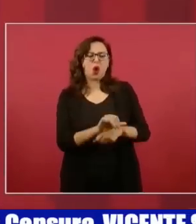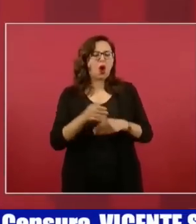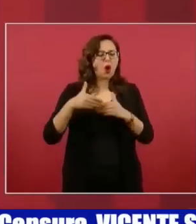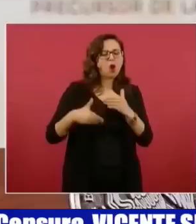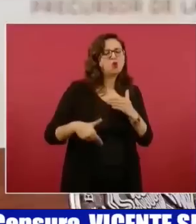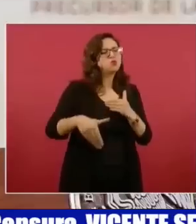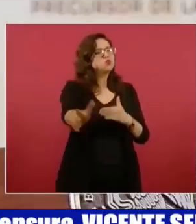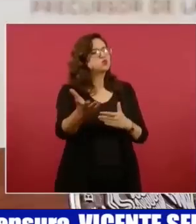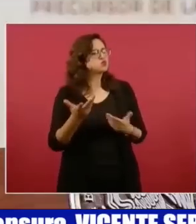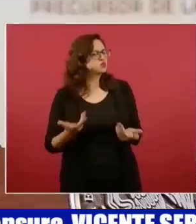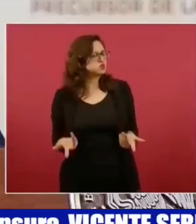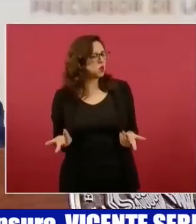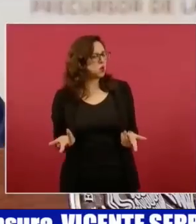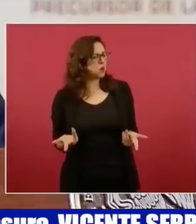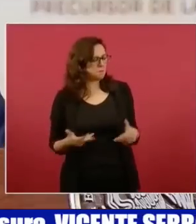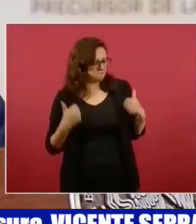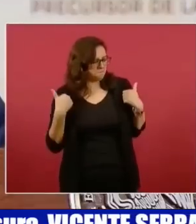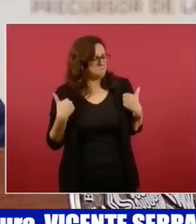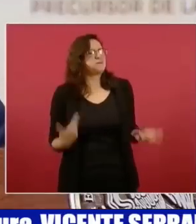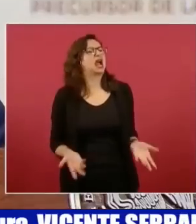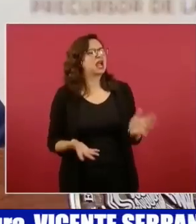¿No tendrá por ahí